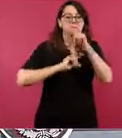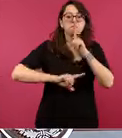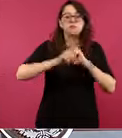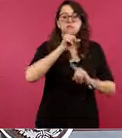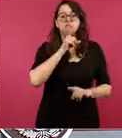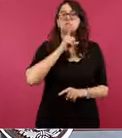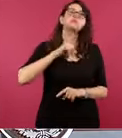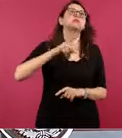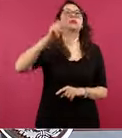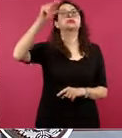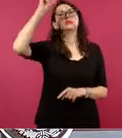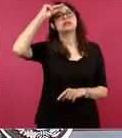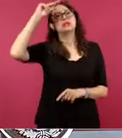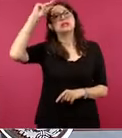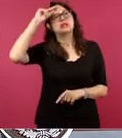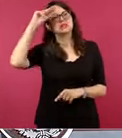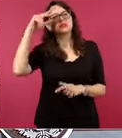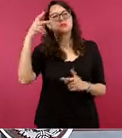deshonestos,